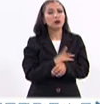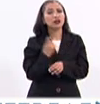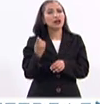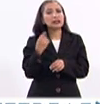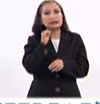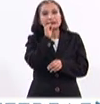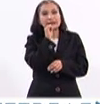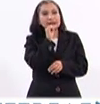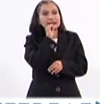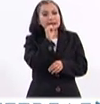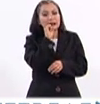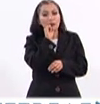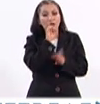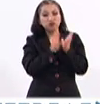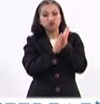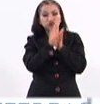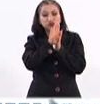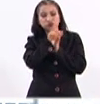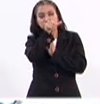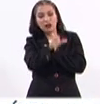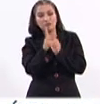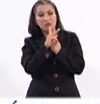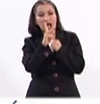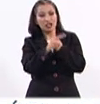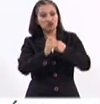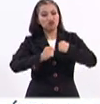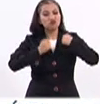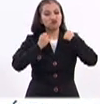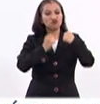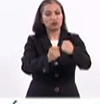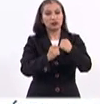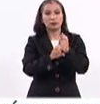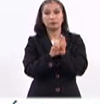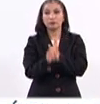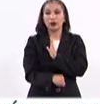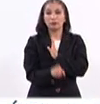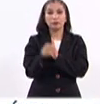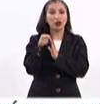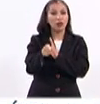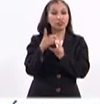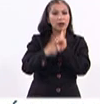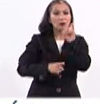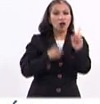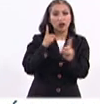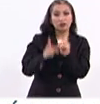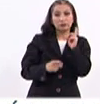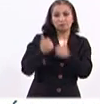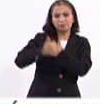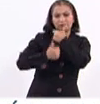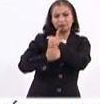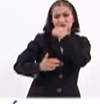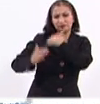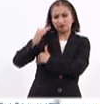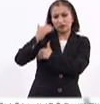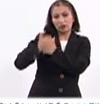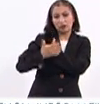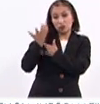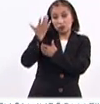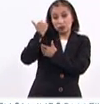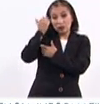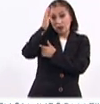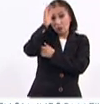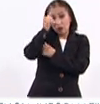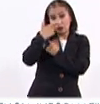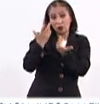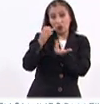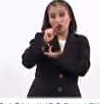hemos logrado despuntar en ser ese país potencia, por ejemplo, en deportistas de alto rendimiento? No sé si coincidas